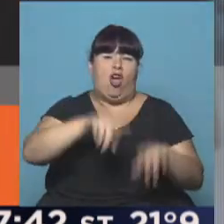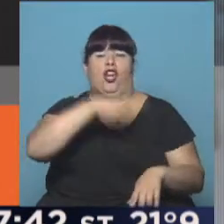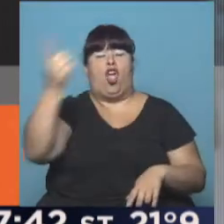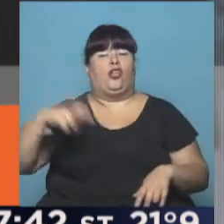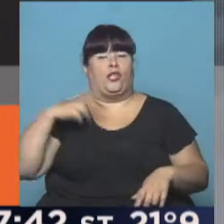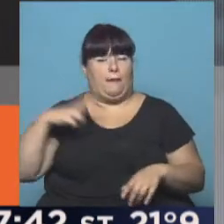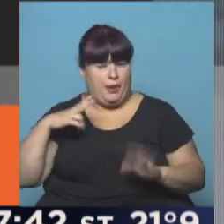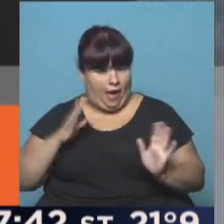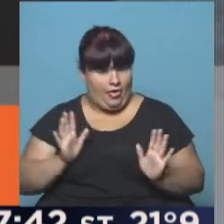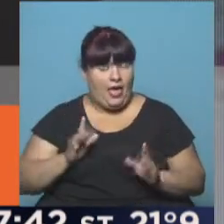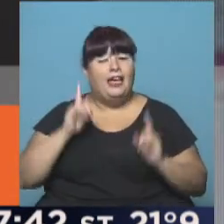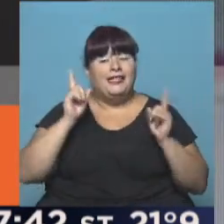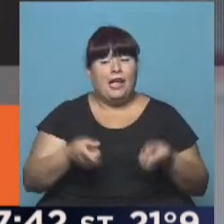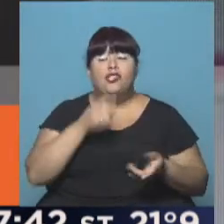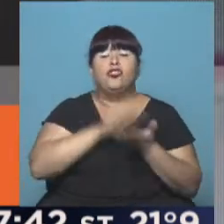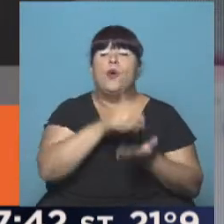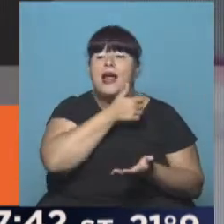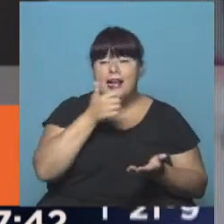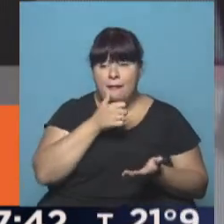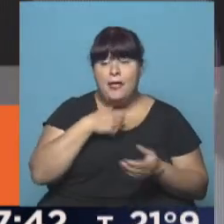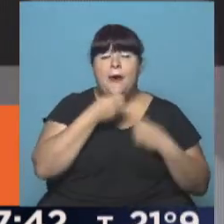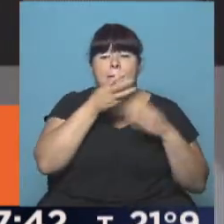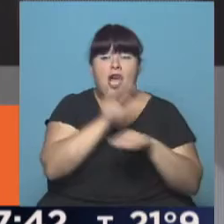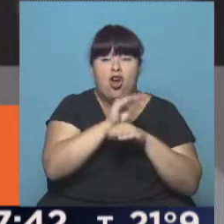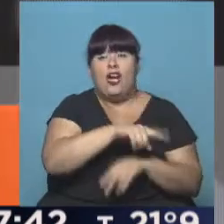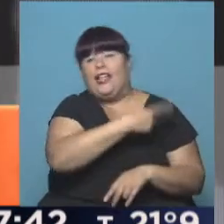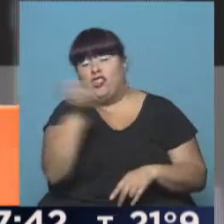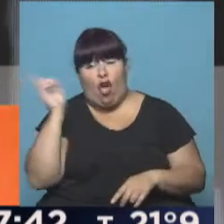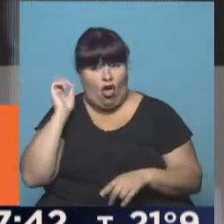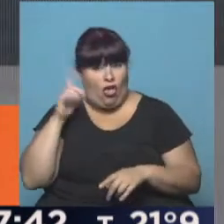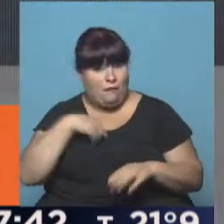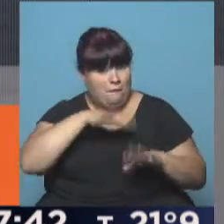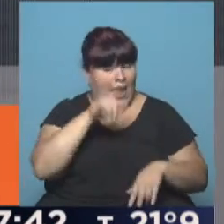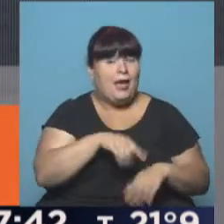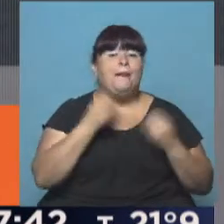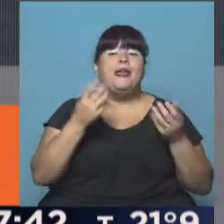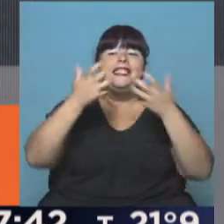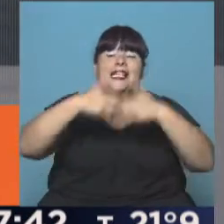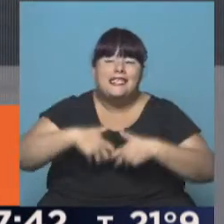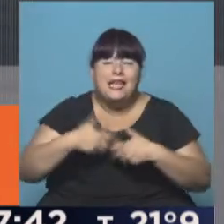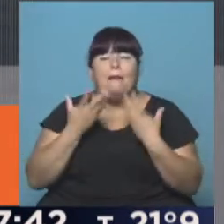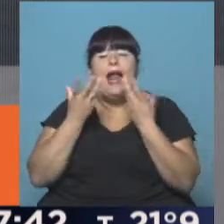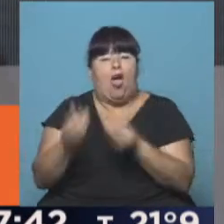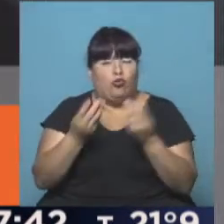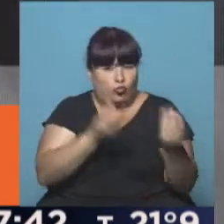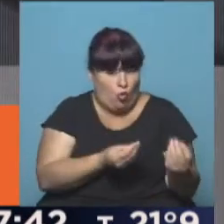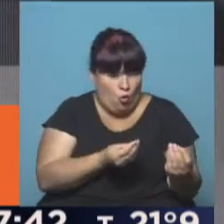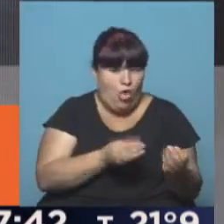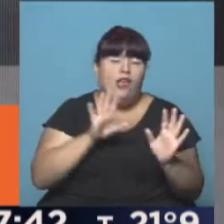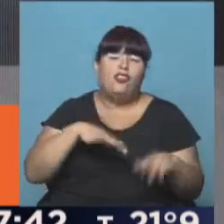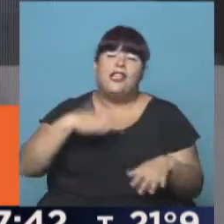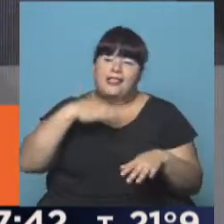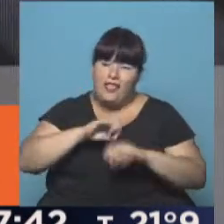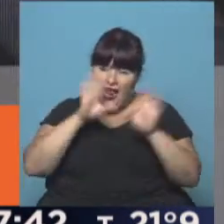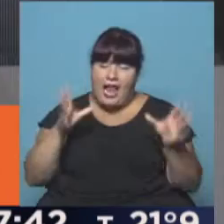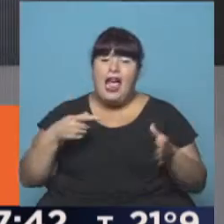prepagas. De hecho, en el caso de los medicamentos, tenemos mejor cobertura que todas. Pasa que es un sistema que es solidario. Entonces, tenemos que entender